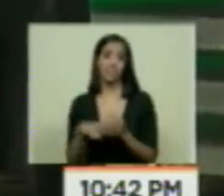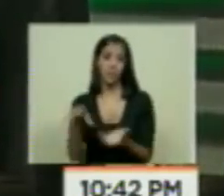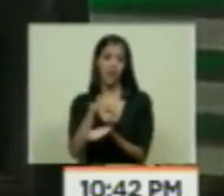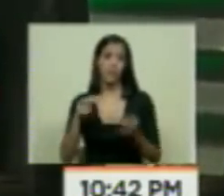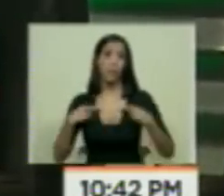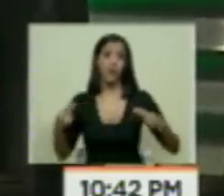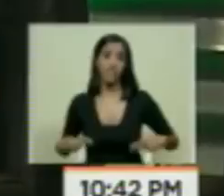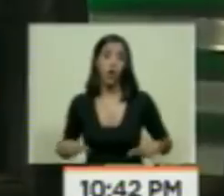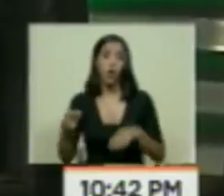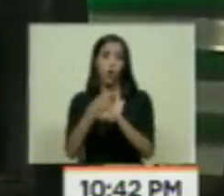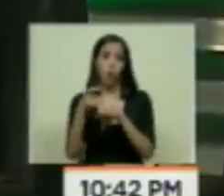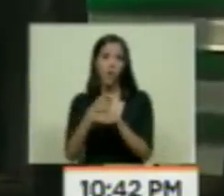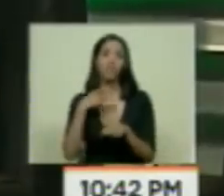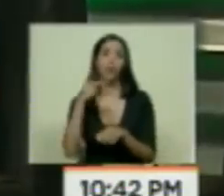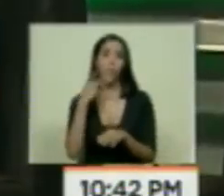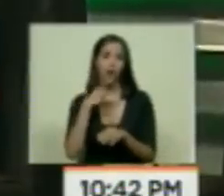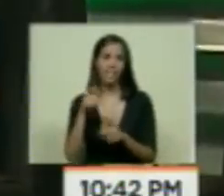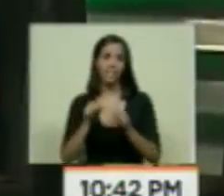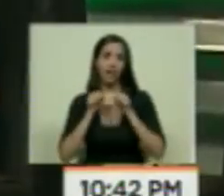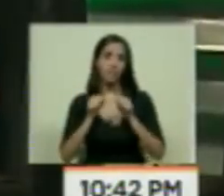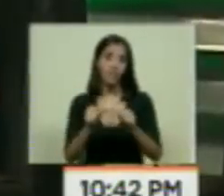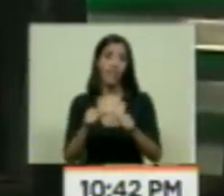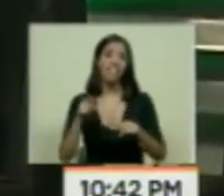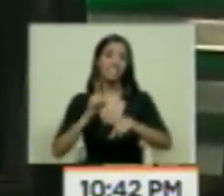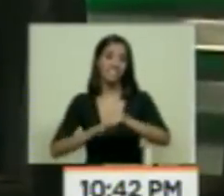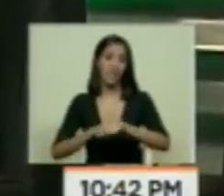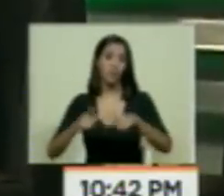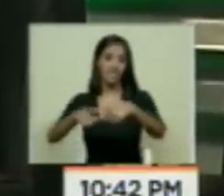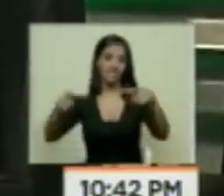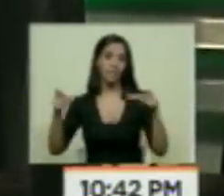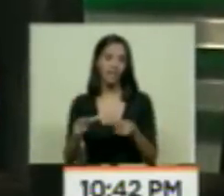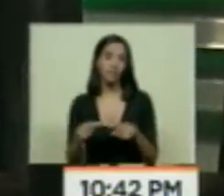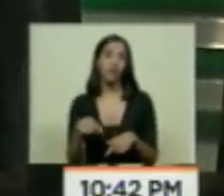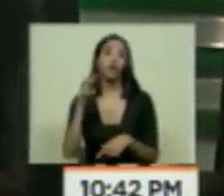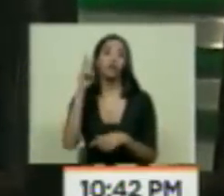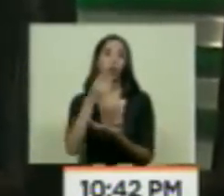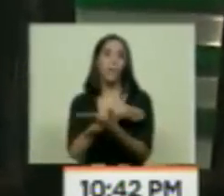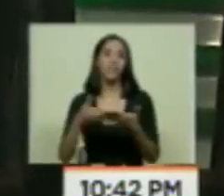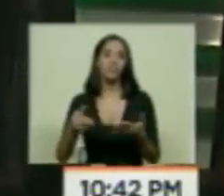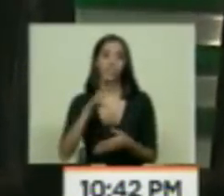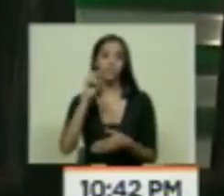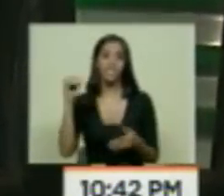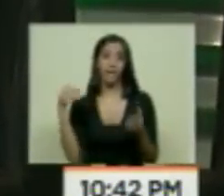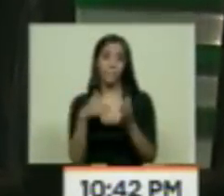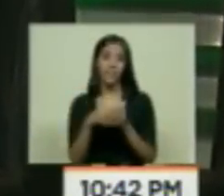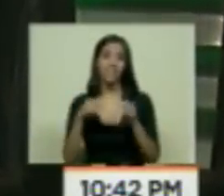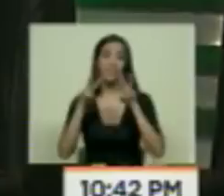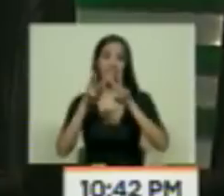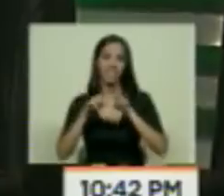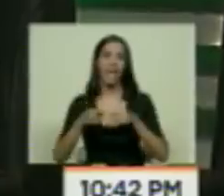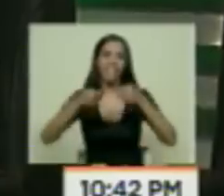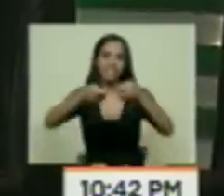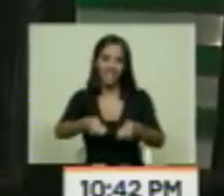política sostenida en el tiempo y en el espacio, de más de 2.200.000 viviendas entregadas,